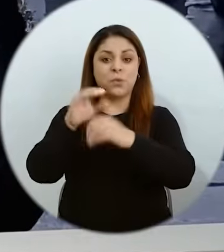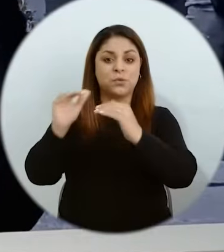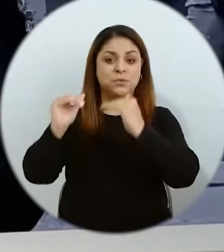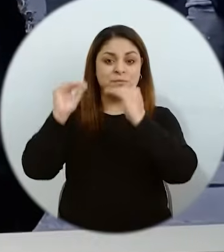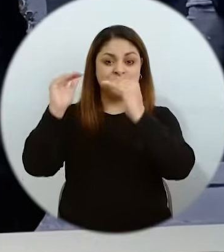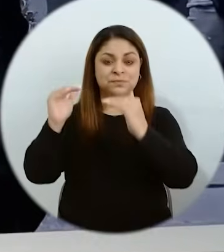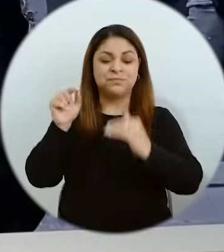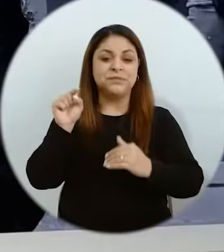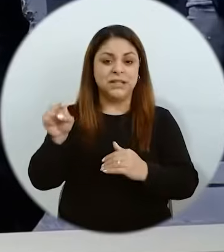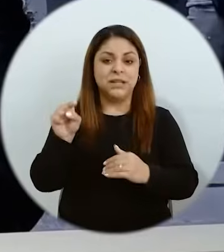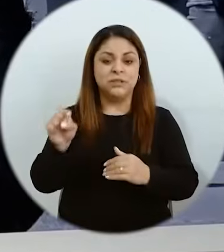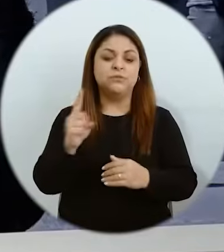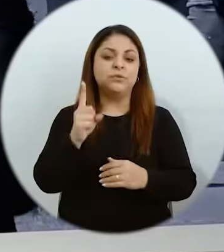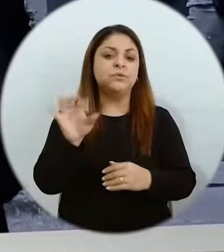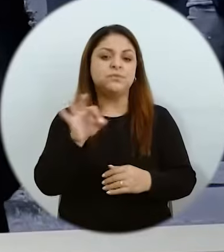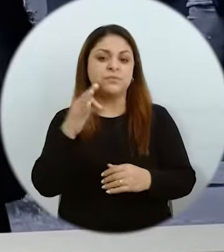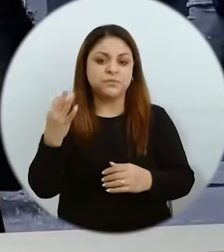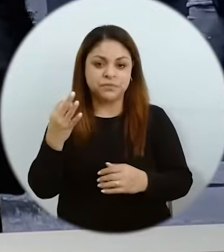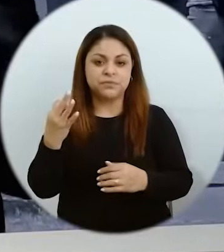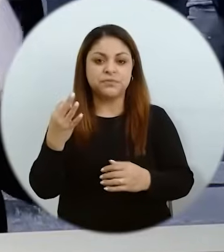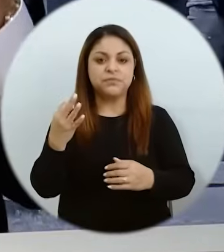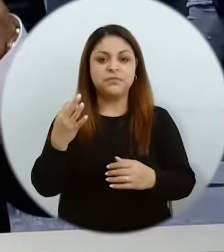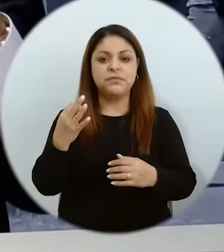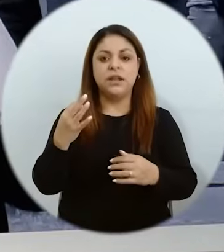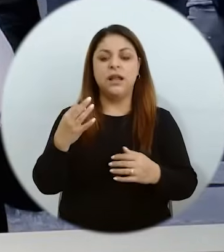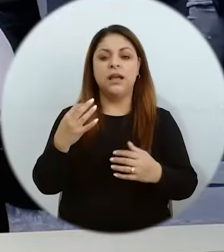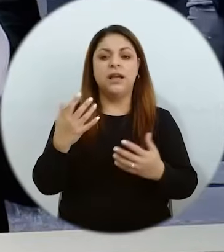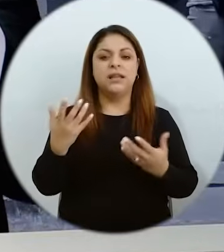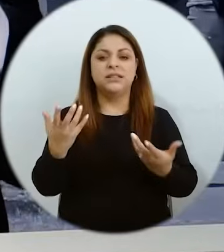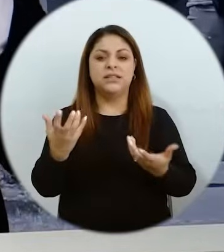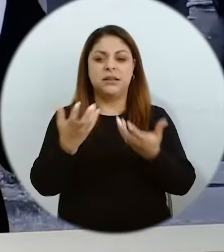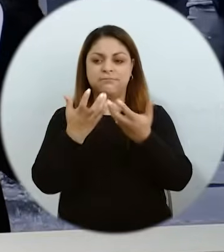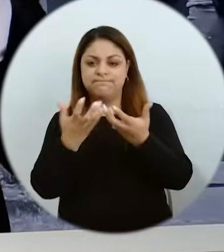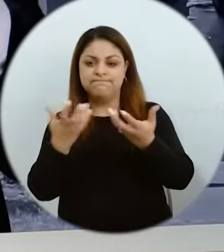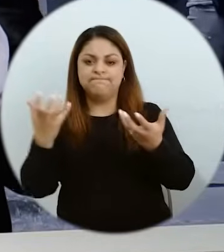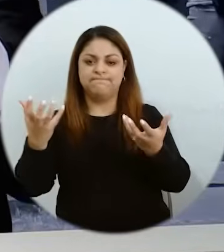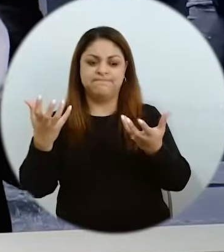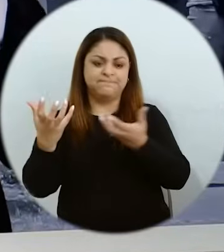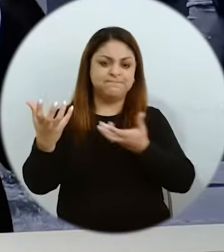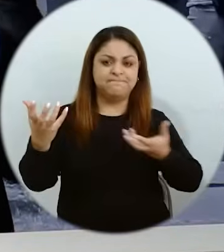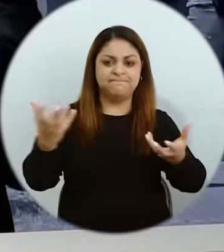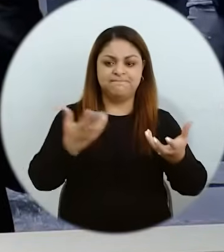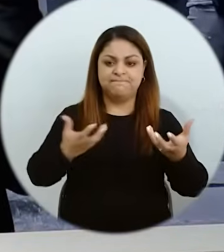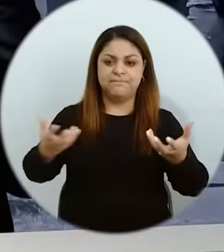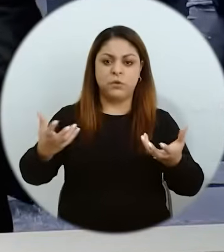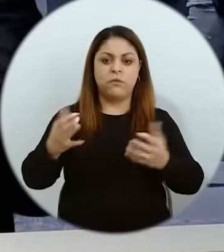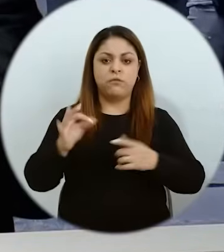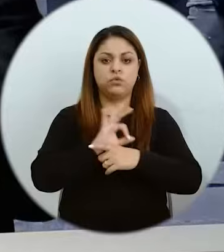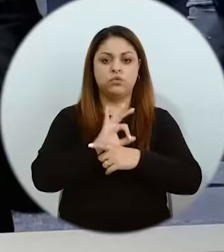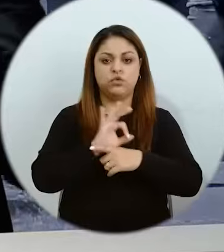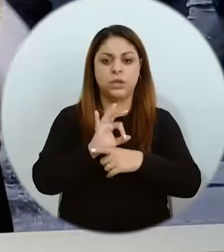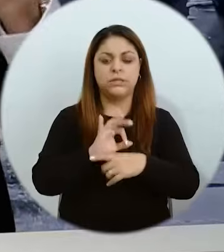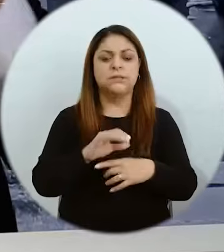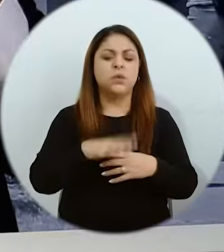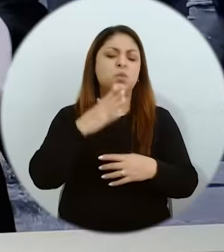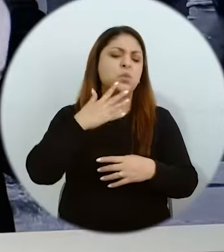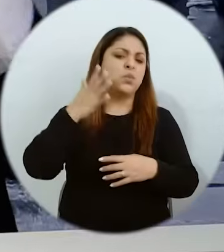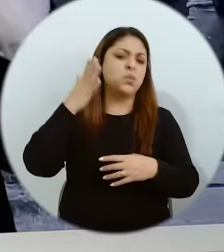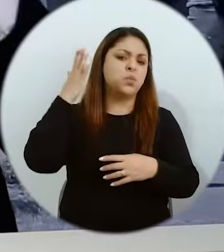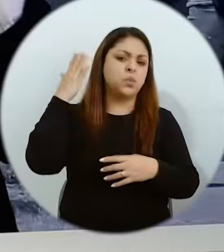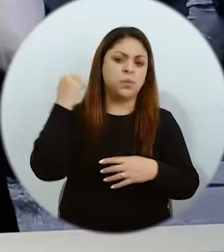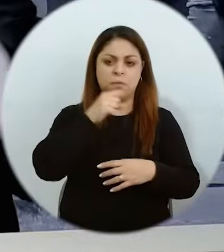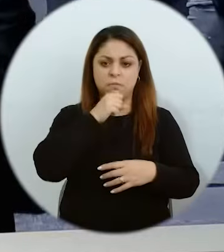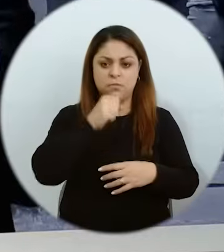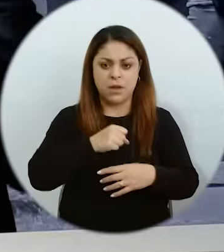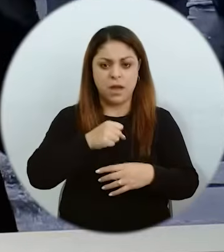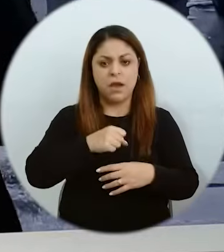Consejo Superior, que era una forma de desconcentrar las funciones, que ya eso venía